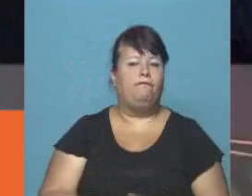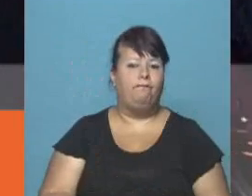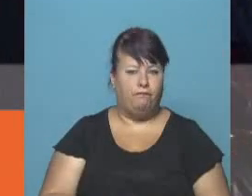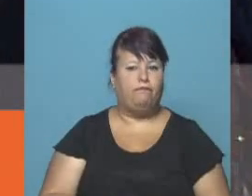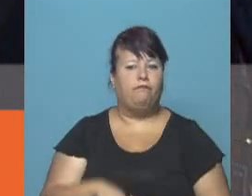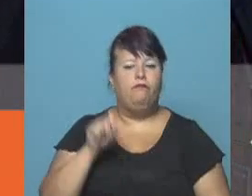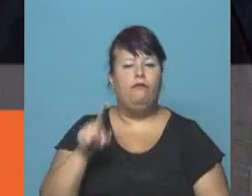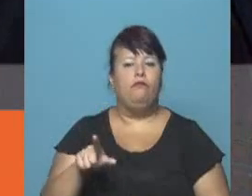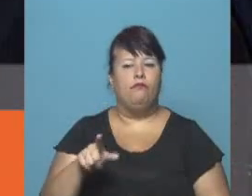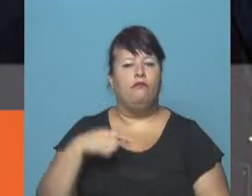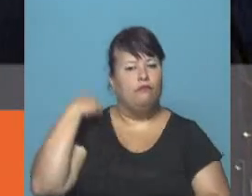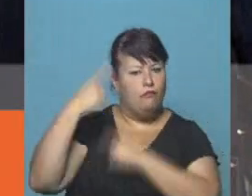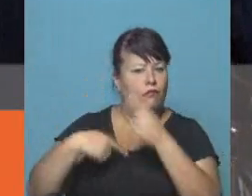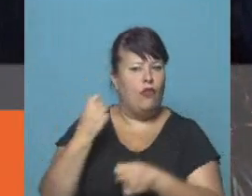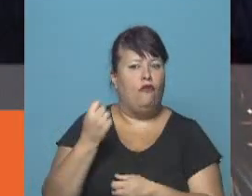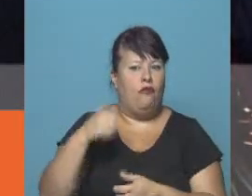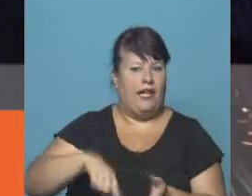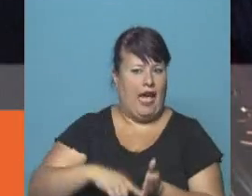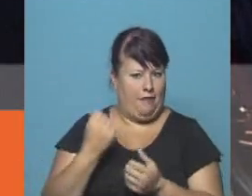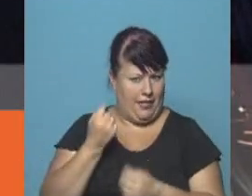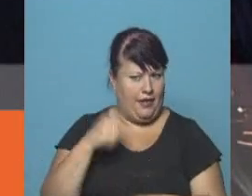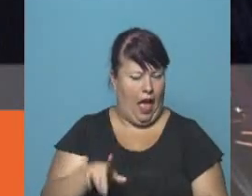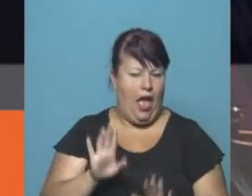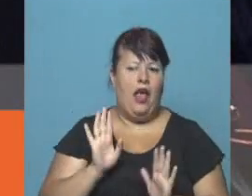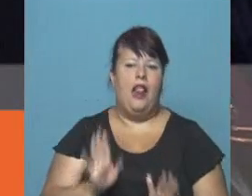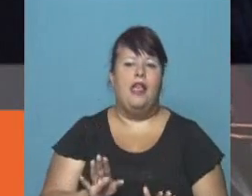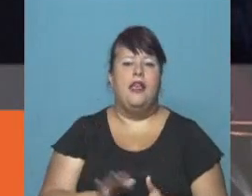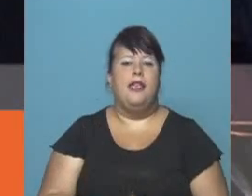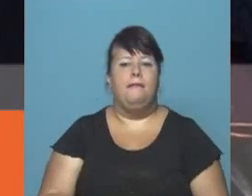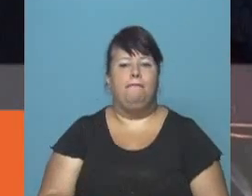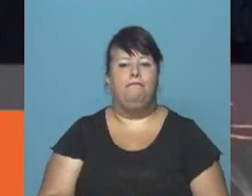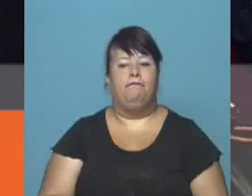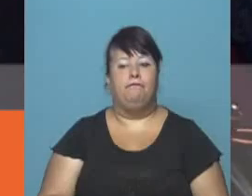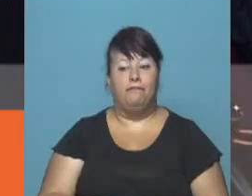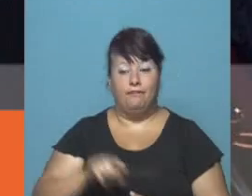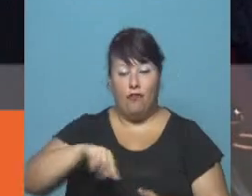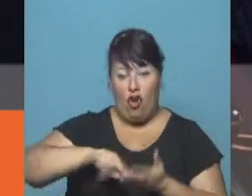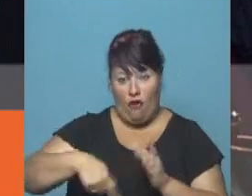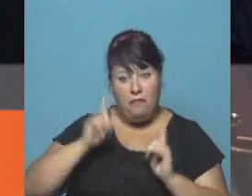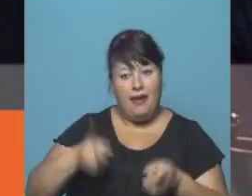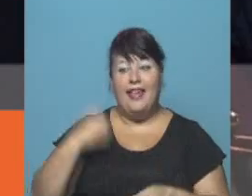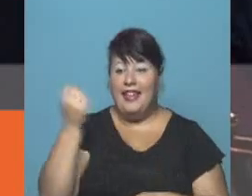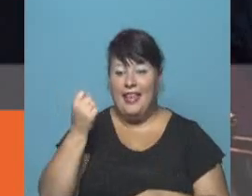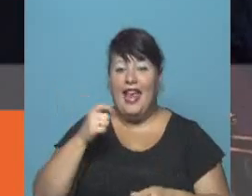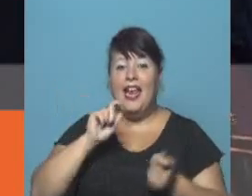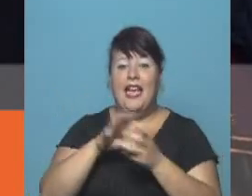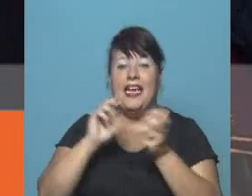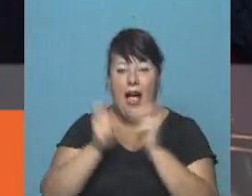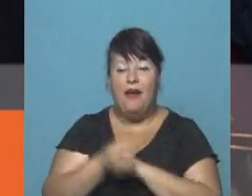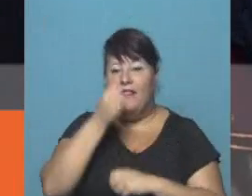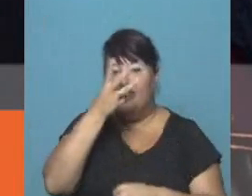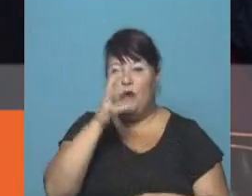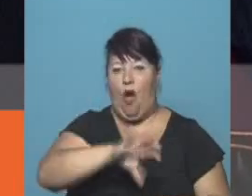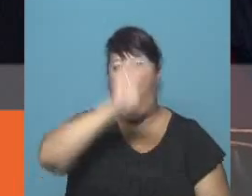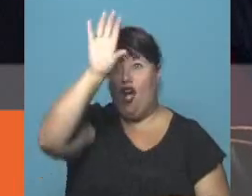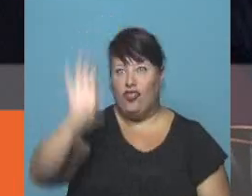tiene una ascendencia muy importante en la ciudad de Buenos Aires. Y la convención decidió que queremos que se arme Cambiemos en los 24